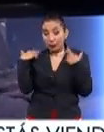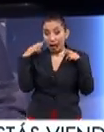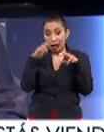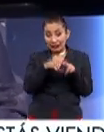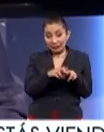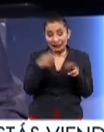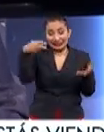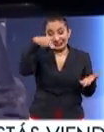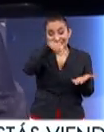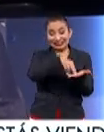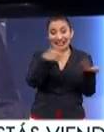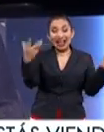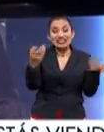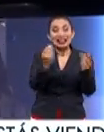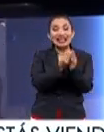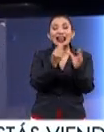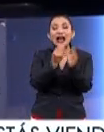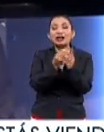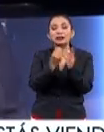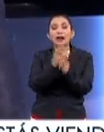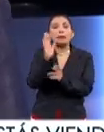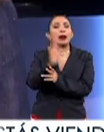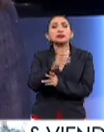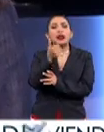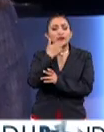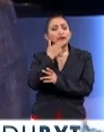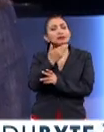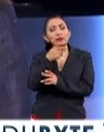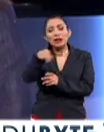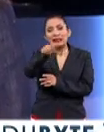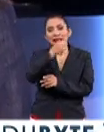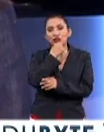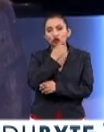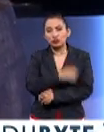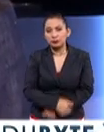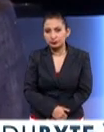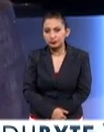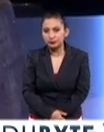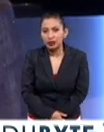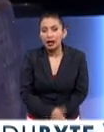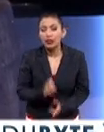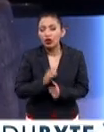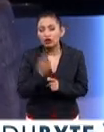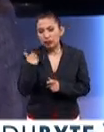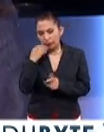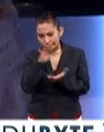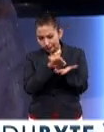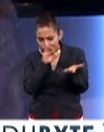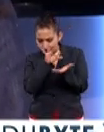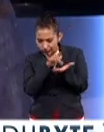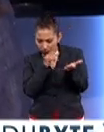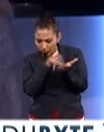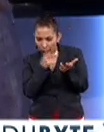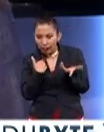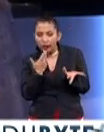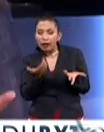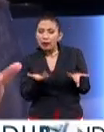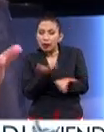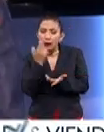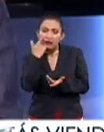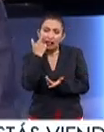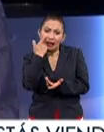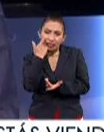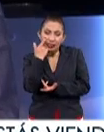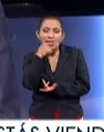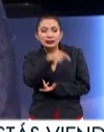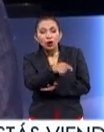profesores hacen este tipo de cosas, parece que eso funciona mejor con los niños. Claro. Entonces, en esas cosas nos fijamos, en tratar de promover que